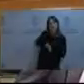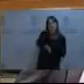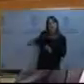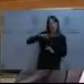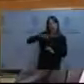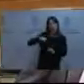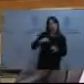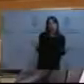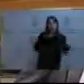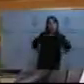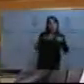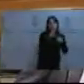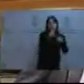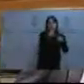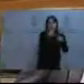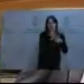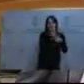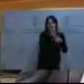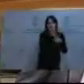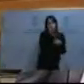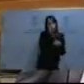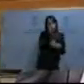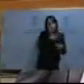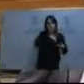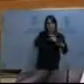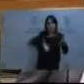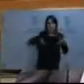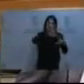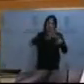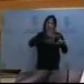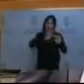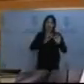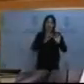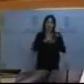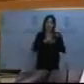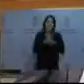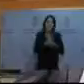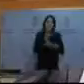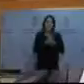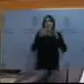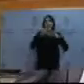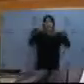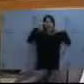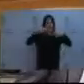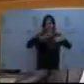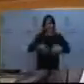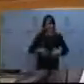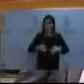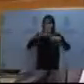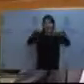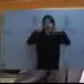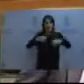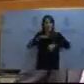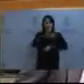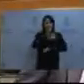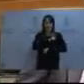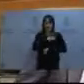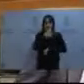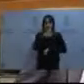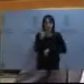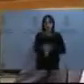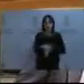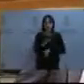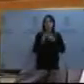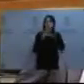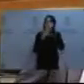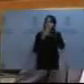España. Esta es la realidad del empleo, o más bien del desempleo juvenil. Si miramos esa misma encuesta, también